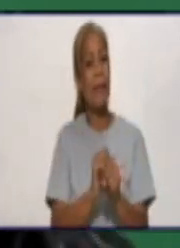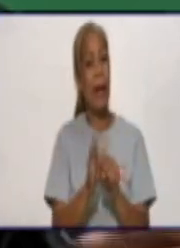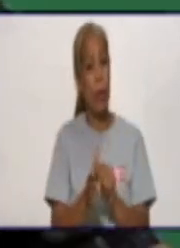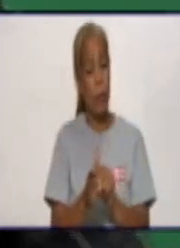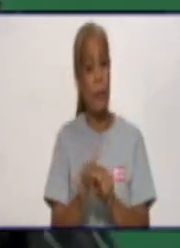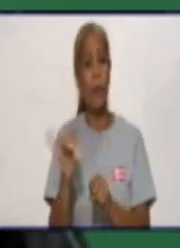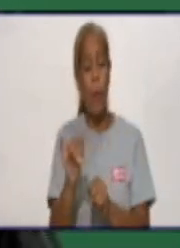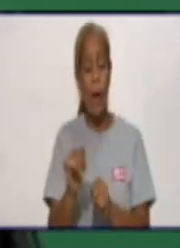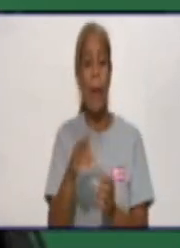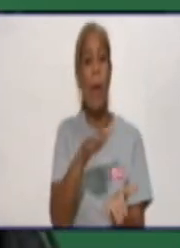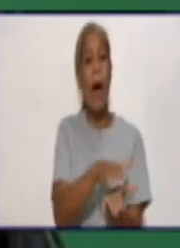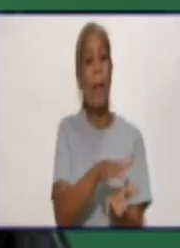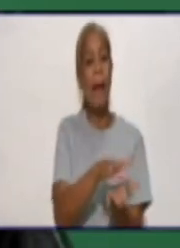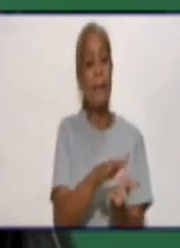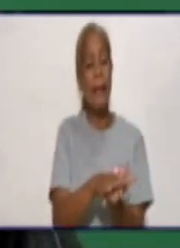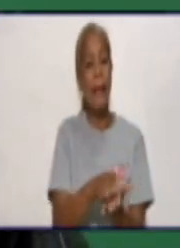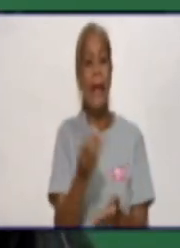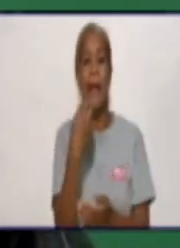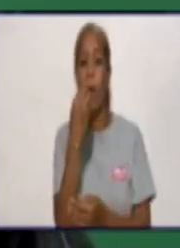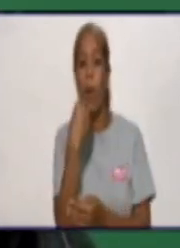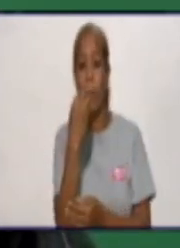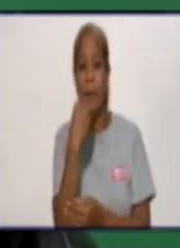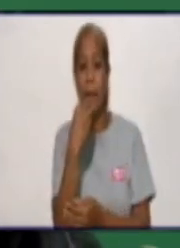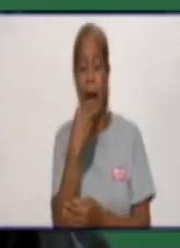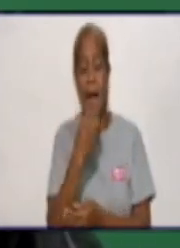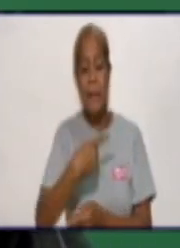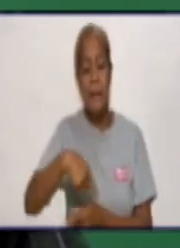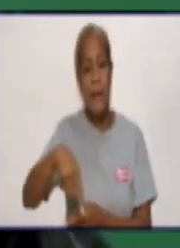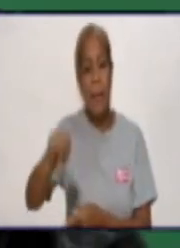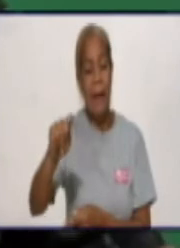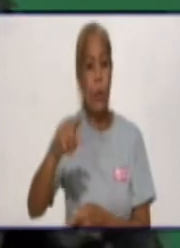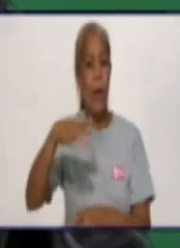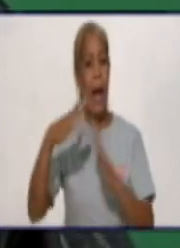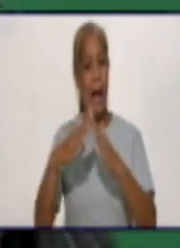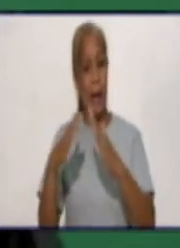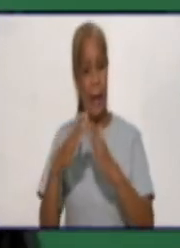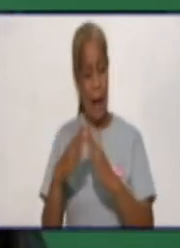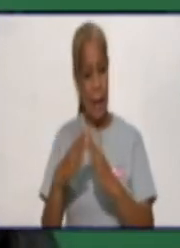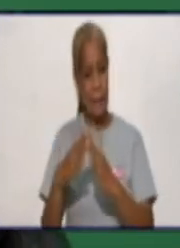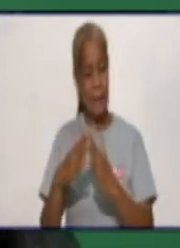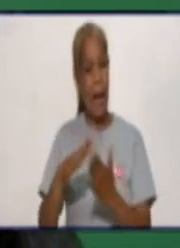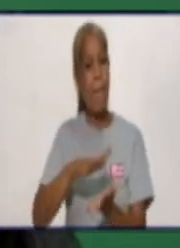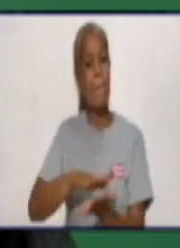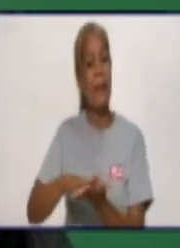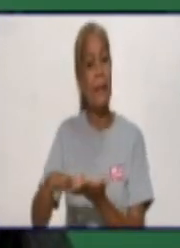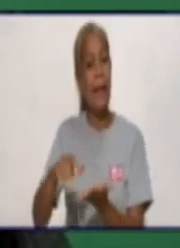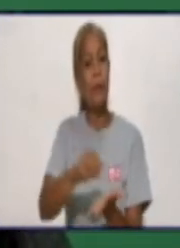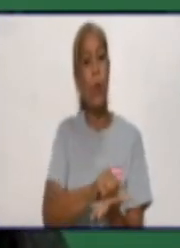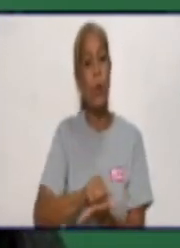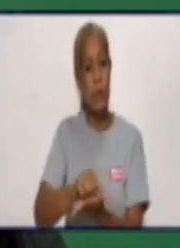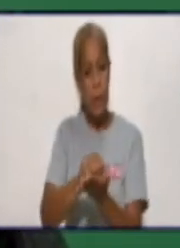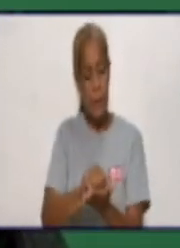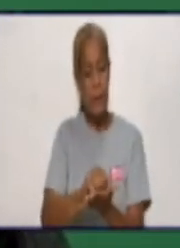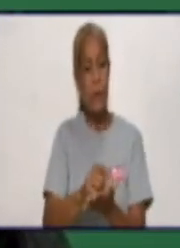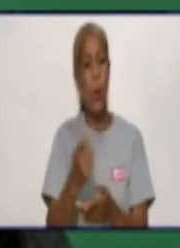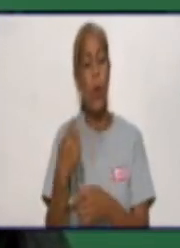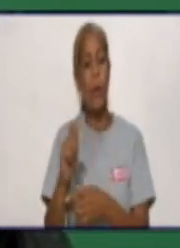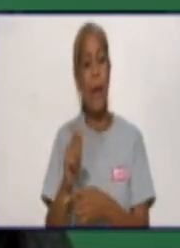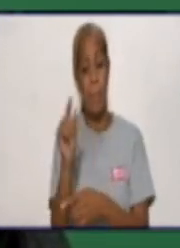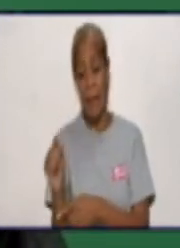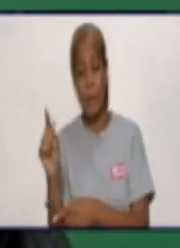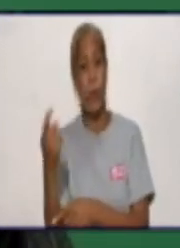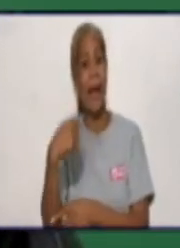comida a domicilio vamos a seguir brindando los servicios en nuestras calles con nuevo vendedor ambulante y